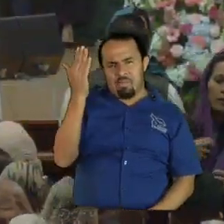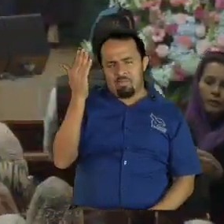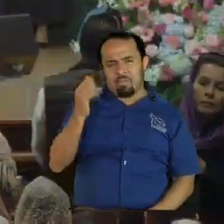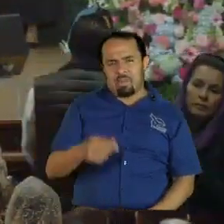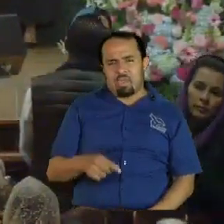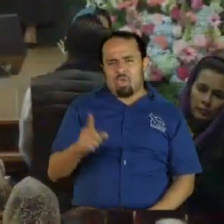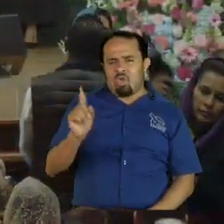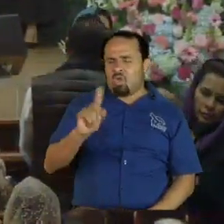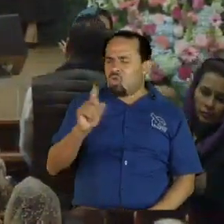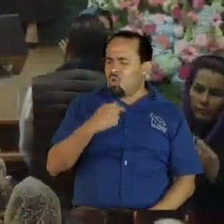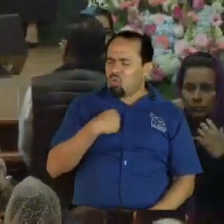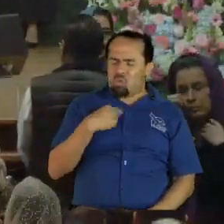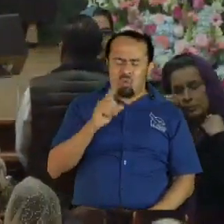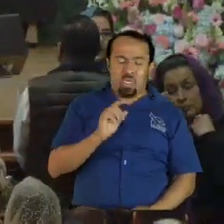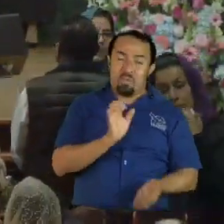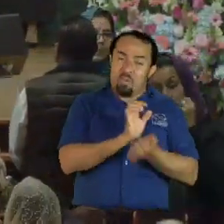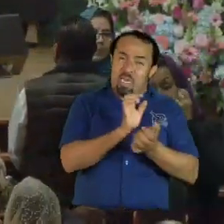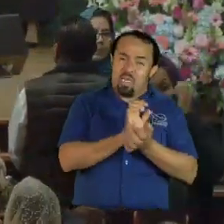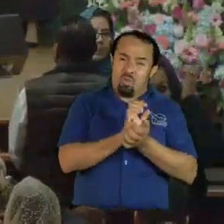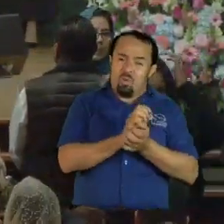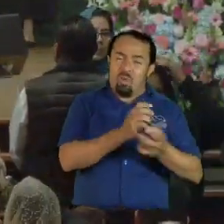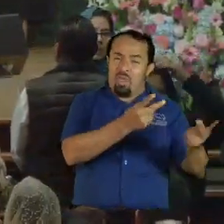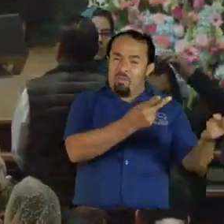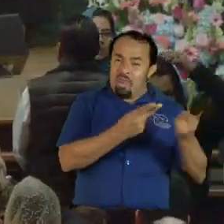Yo no estoy esperando ninguna plaga.